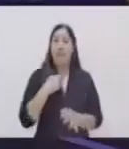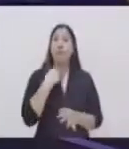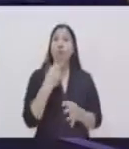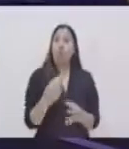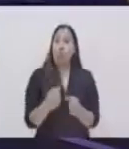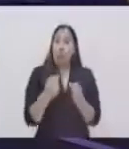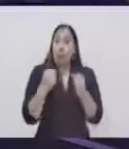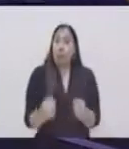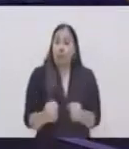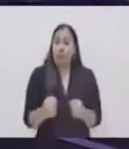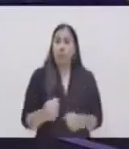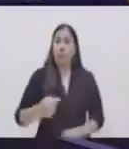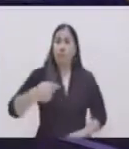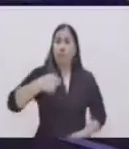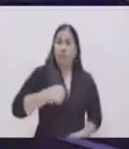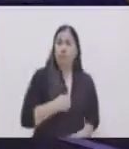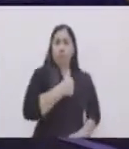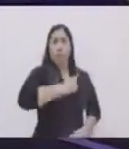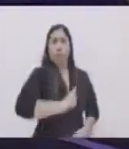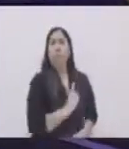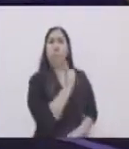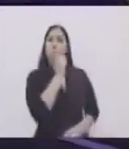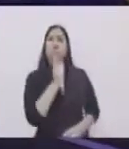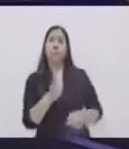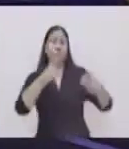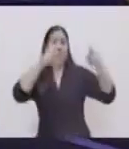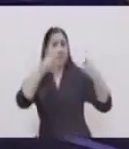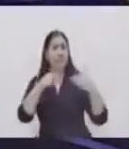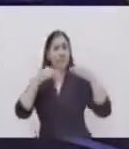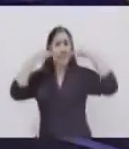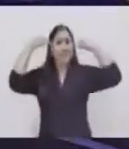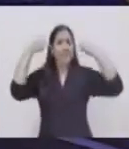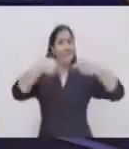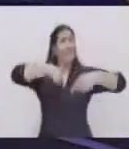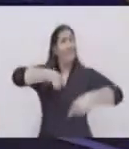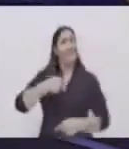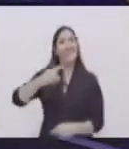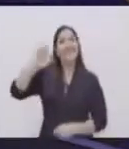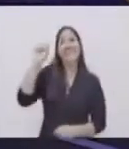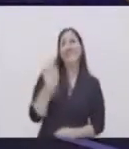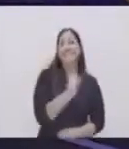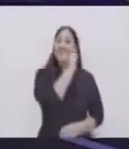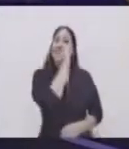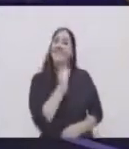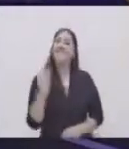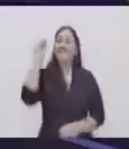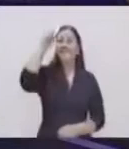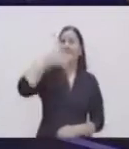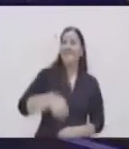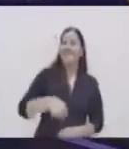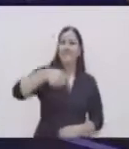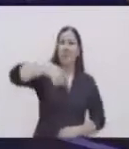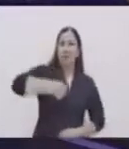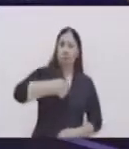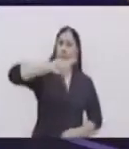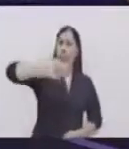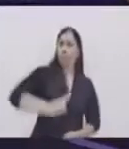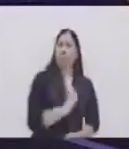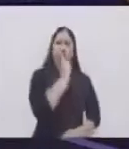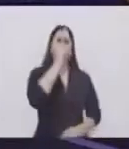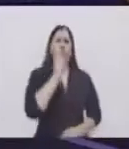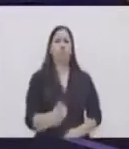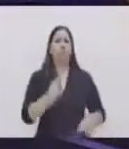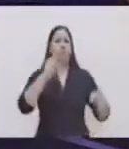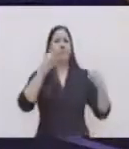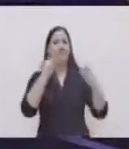vamos a hacer así con una voz fuerte. Yo soy feliz, yo canto aquí.